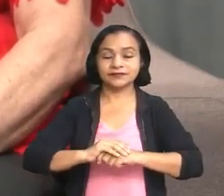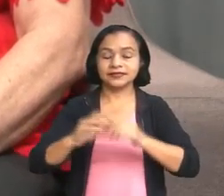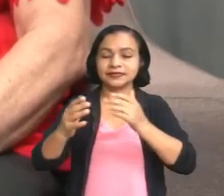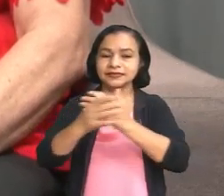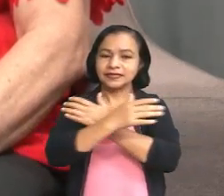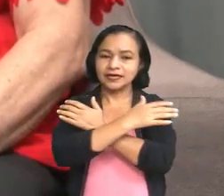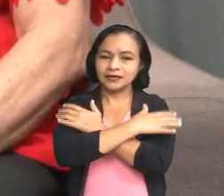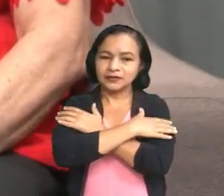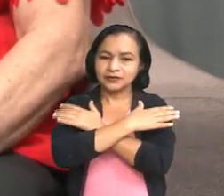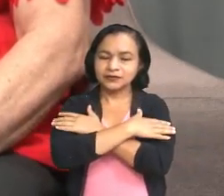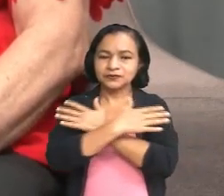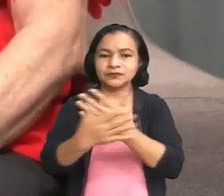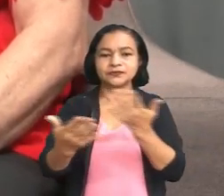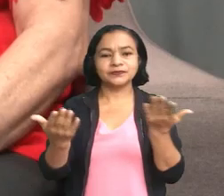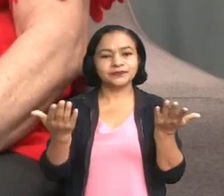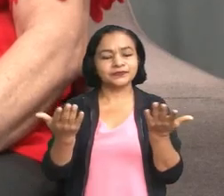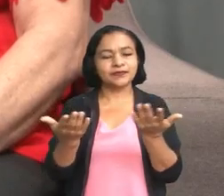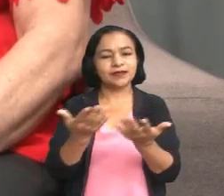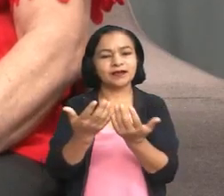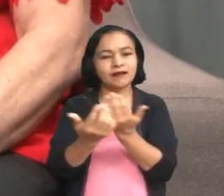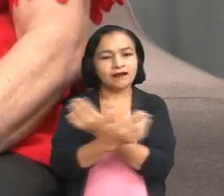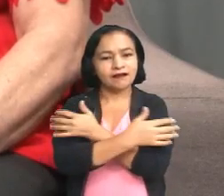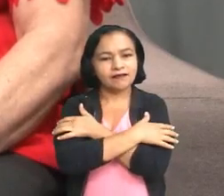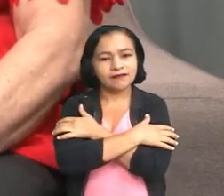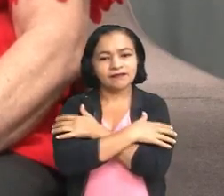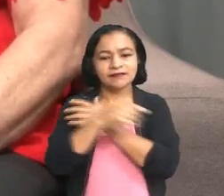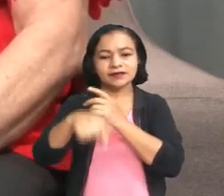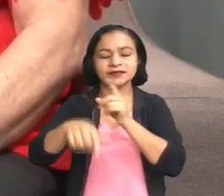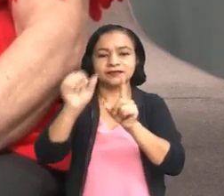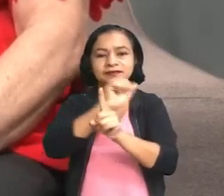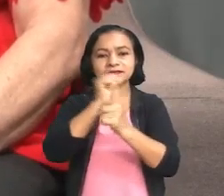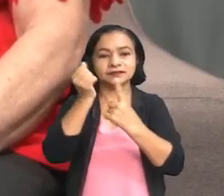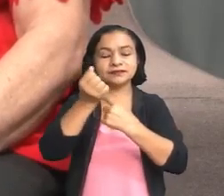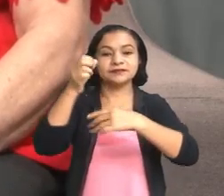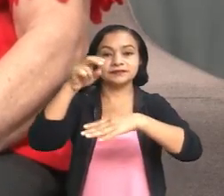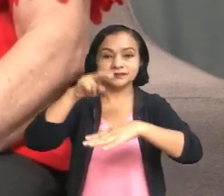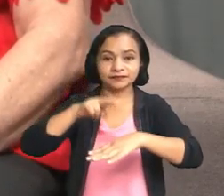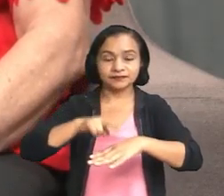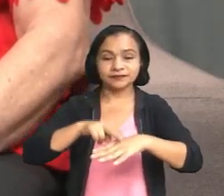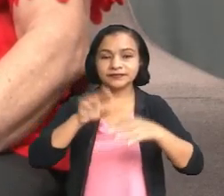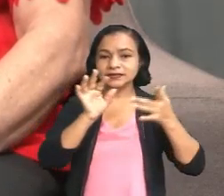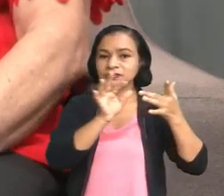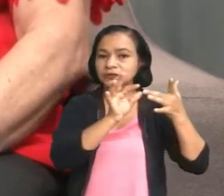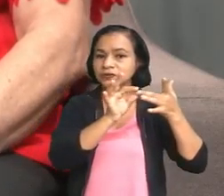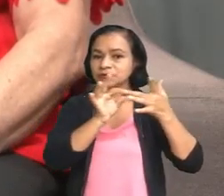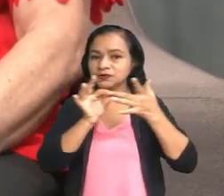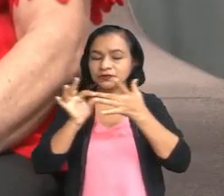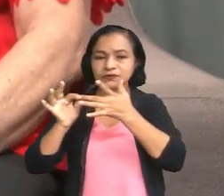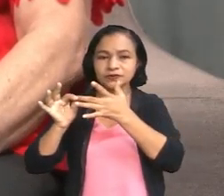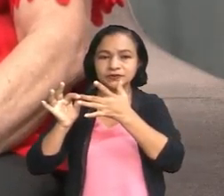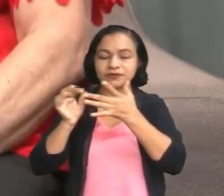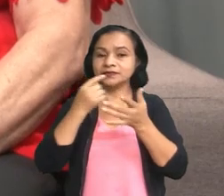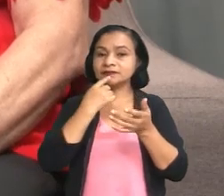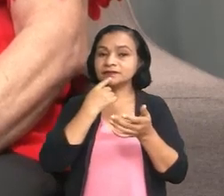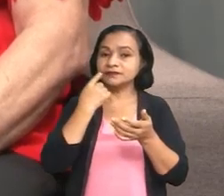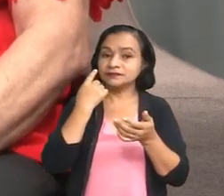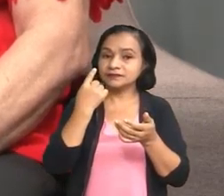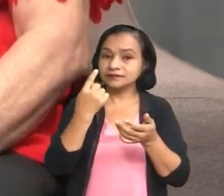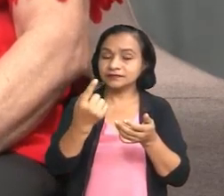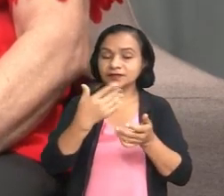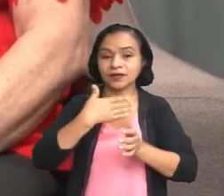saludo, nuestro abrazo desde la Asamblea Nacional y precisamente deseando